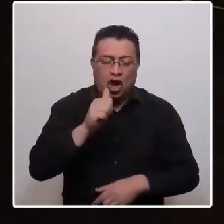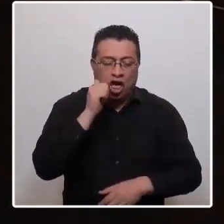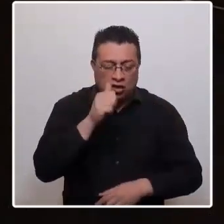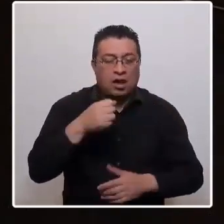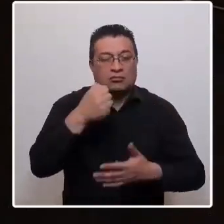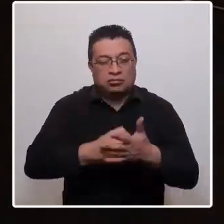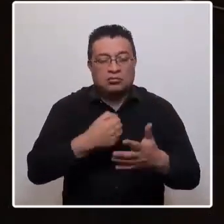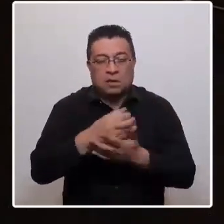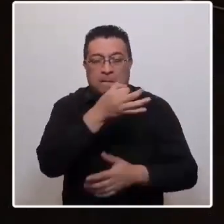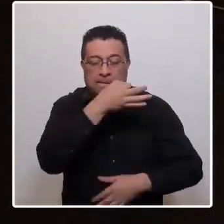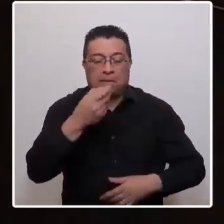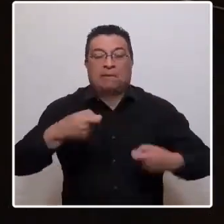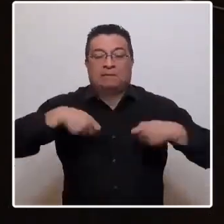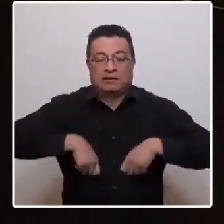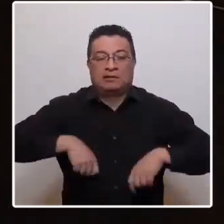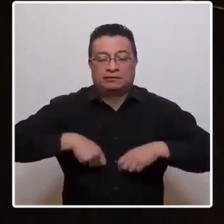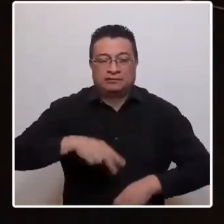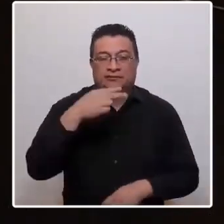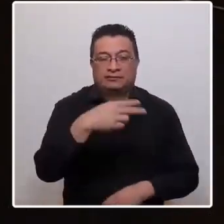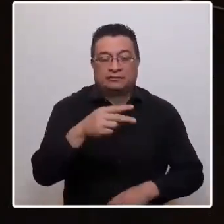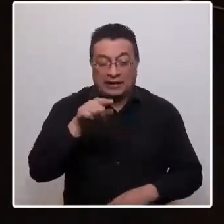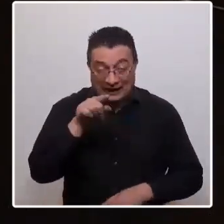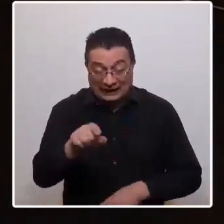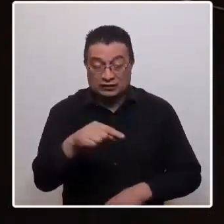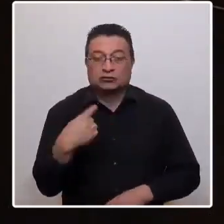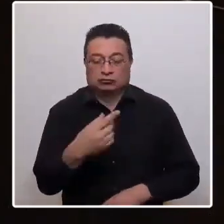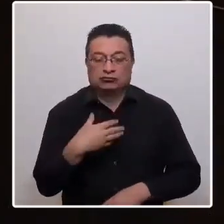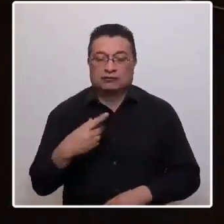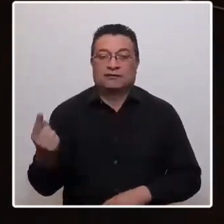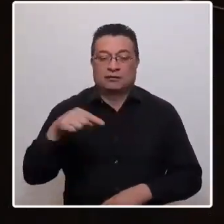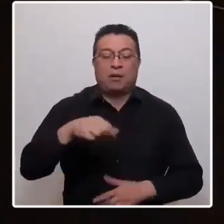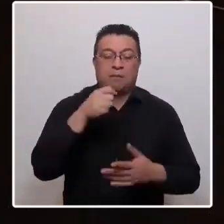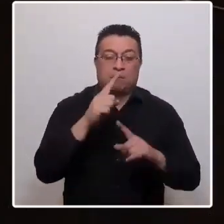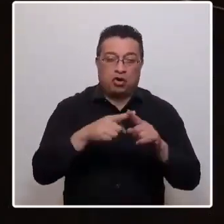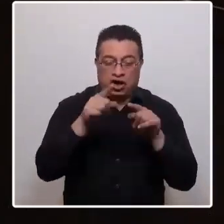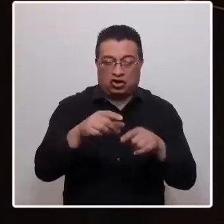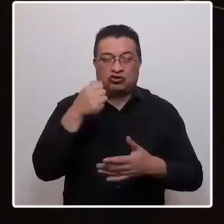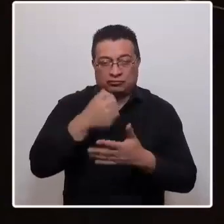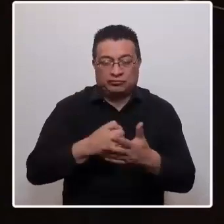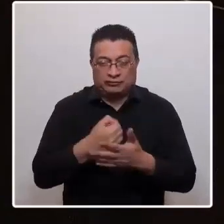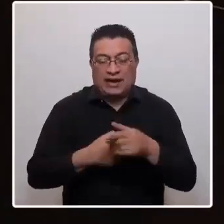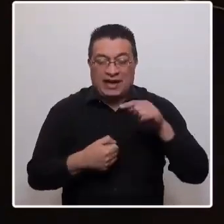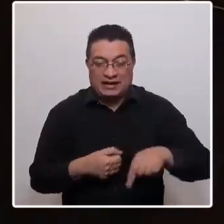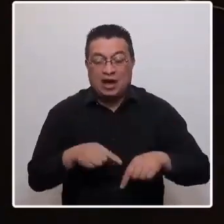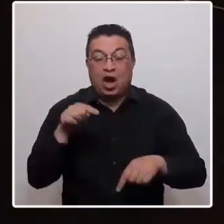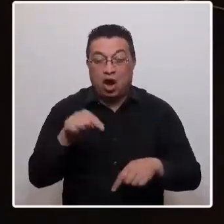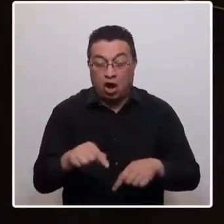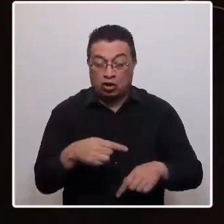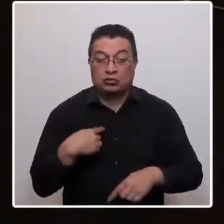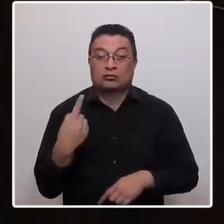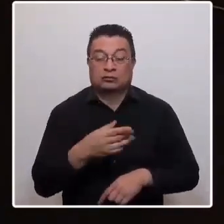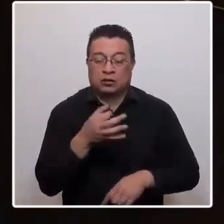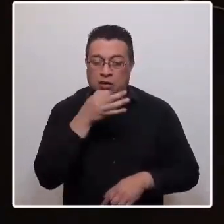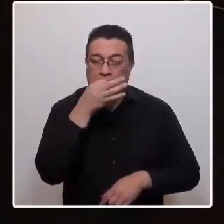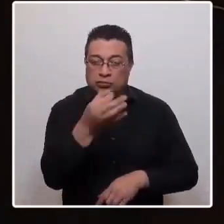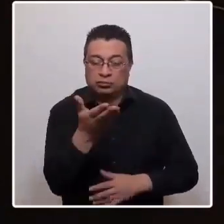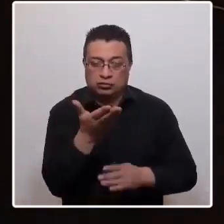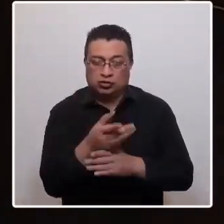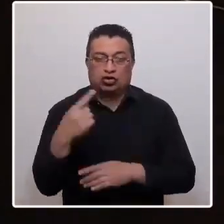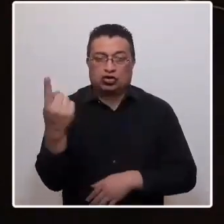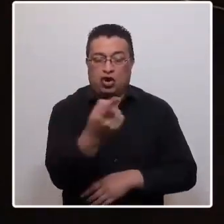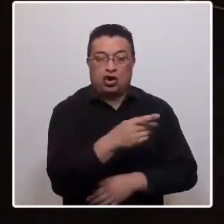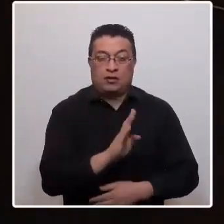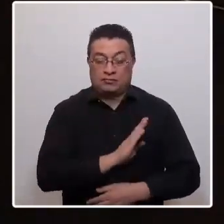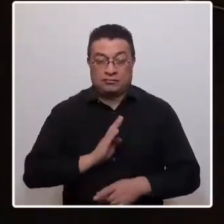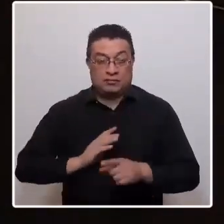este bien esencial. Desde esa venera venimos y por eso luchamos acá. Por eso hoy, como Modatima, interpelamos a las y los constituyentes